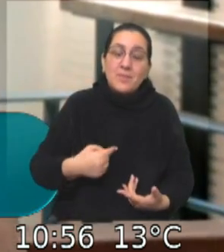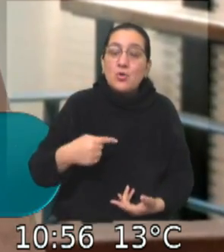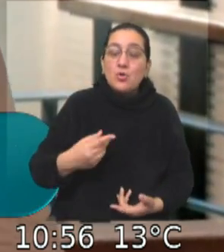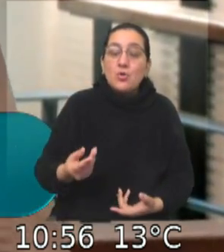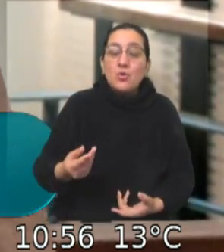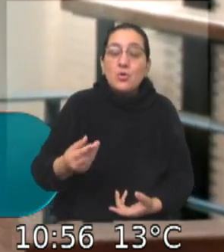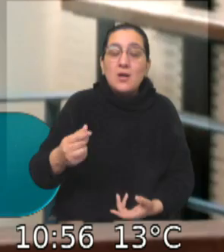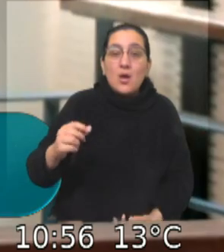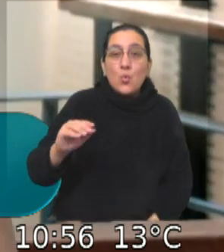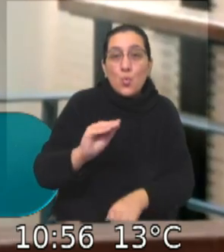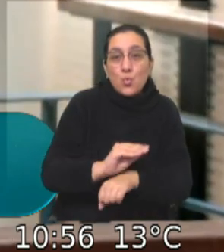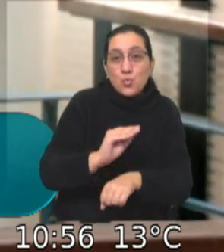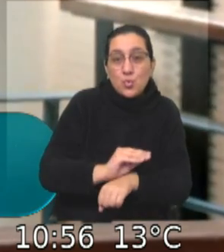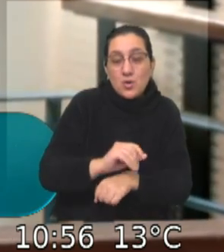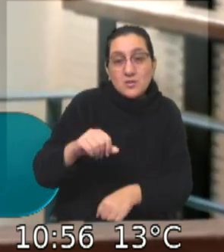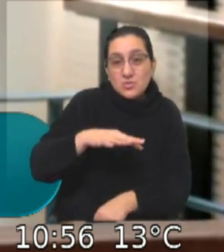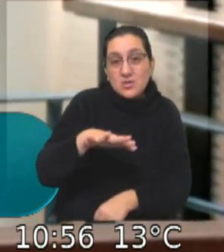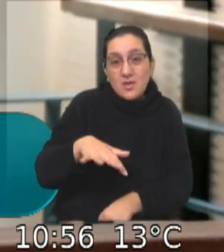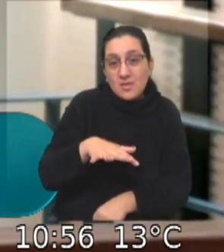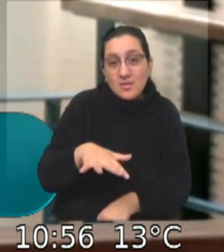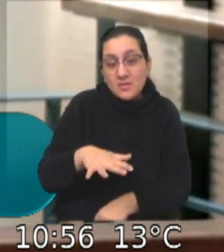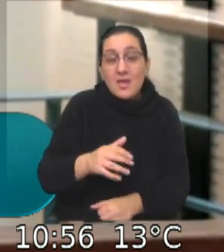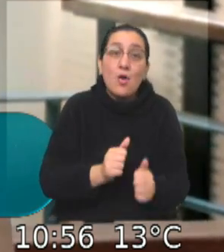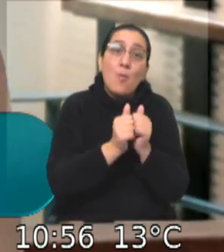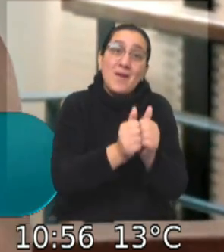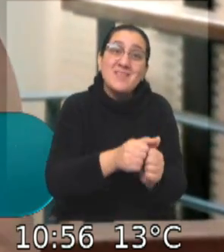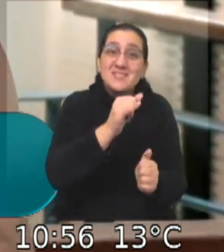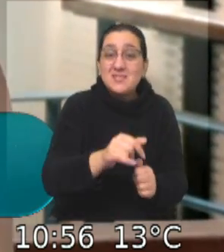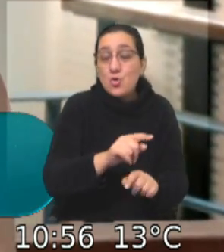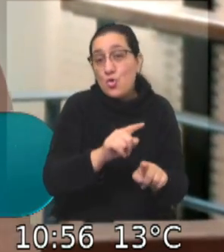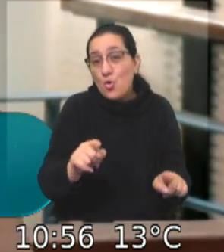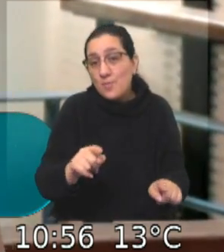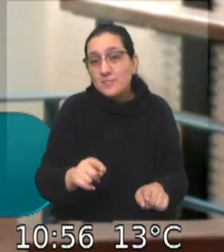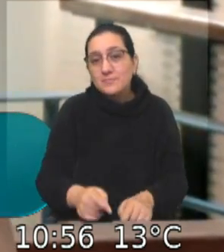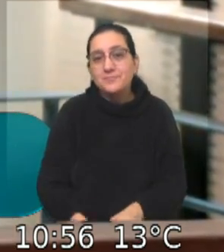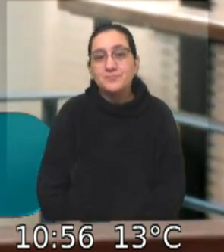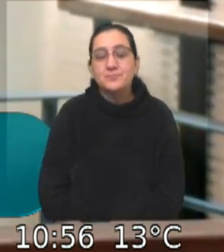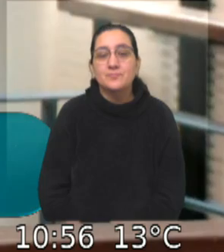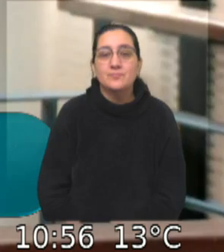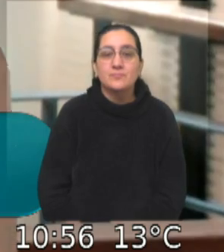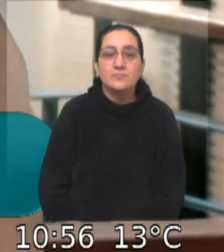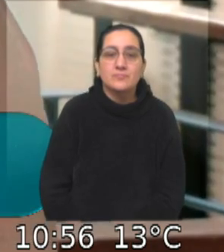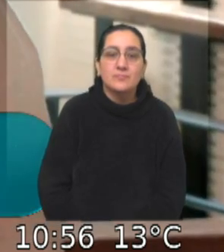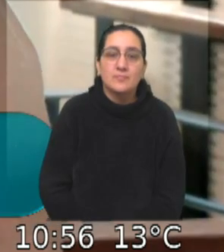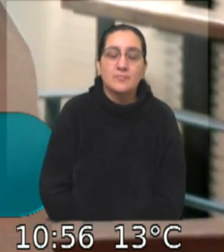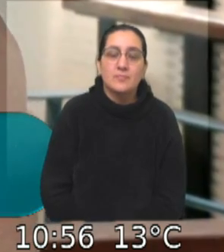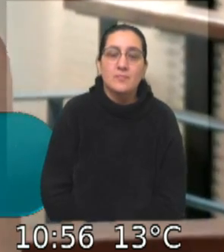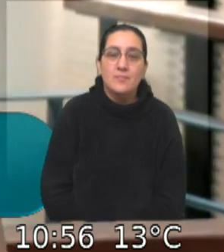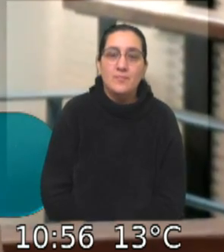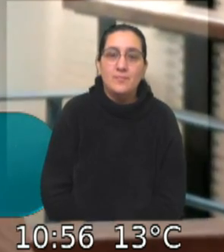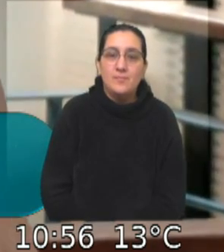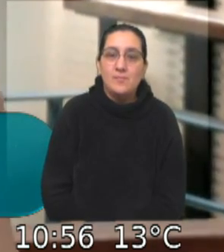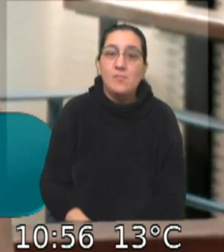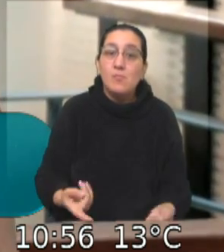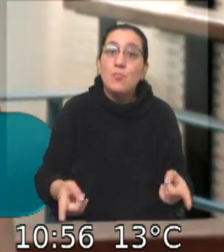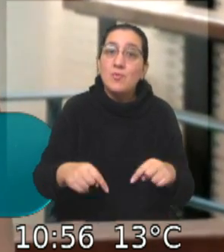sociedad que apaña o no apaña ese dolor, ¿se entiende? O hace procesar ese dolor en duelo en el caso de las muertes.